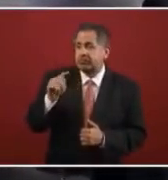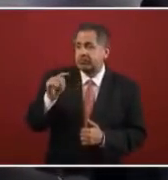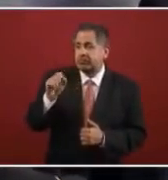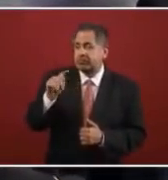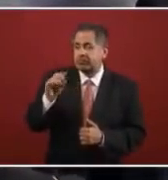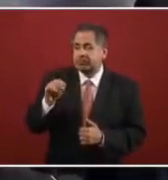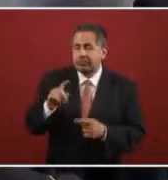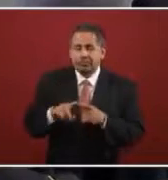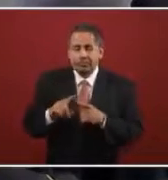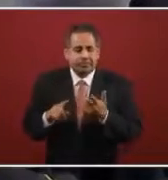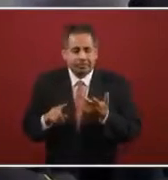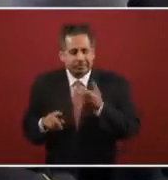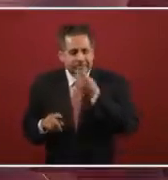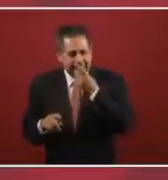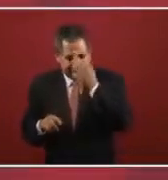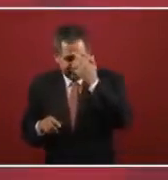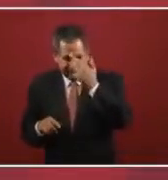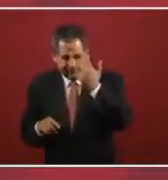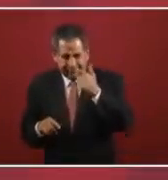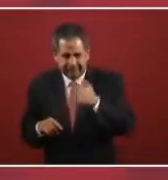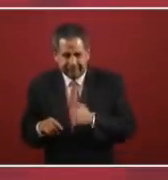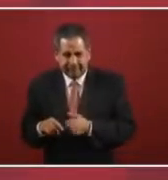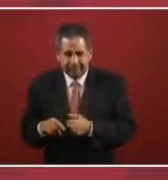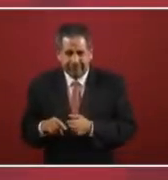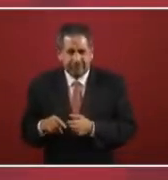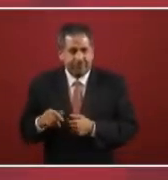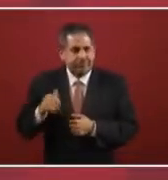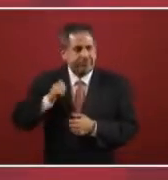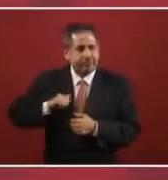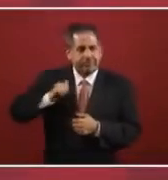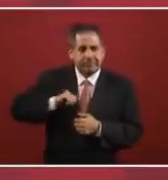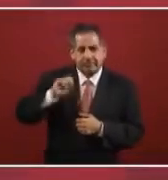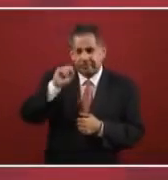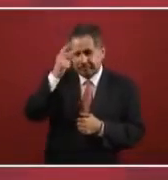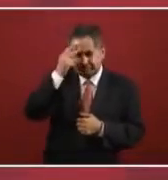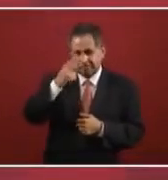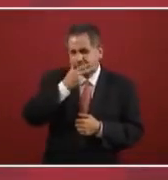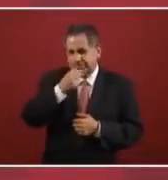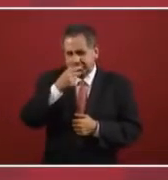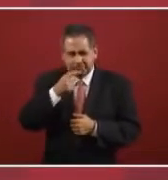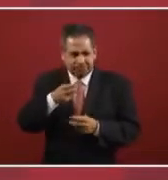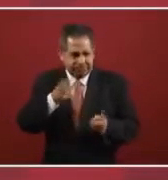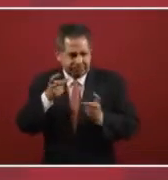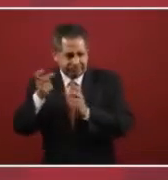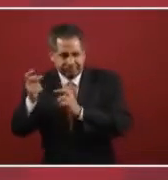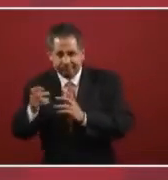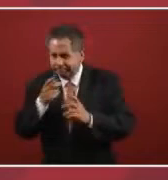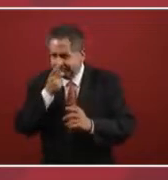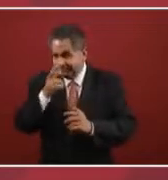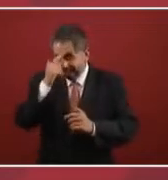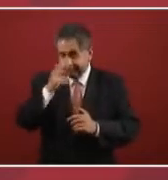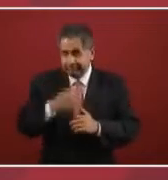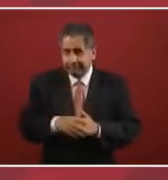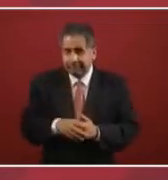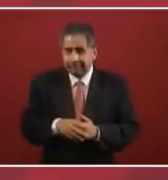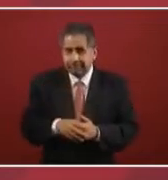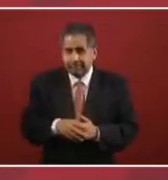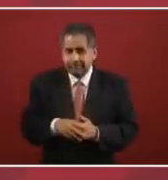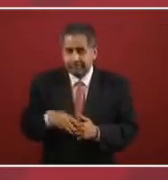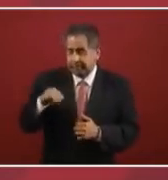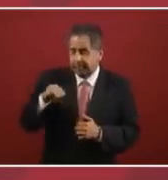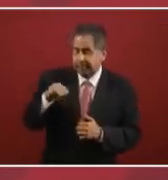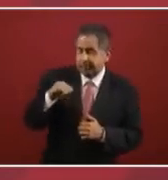saben Sazáns? Legendario cacique. Some legendary guy used to say, La moral es